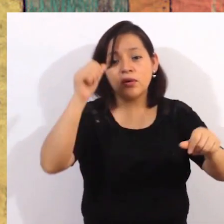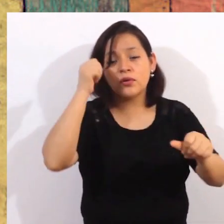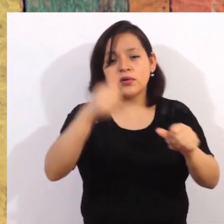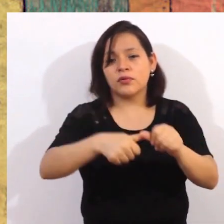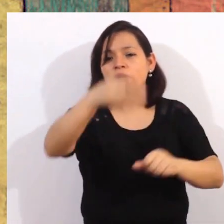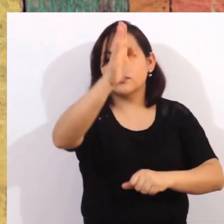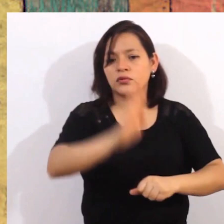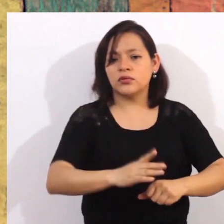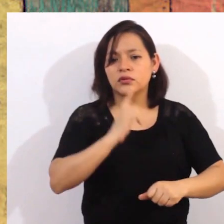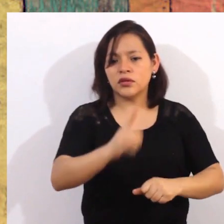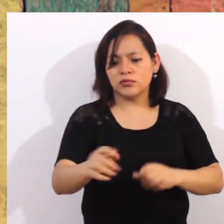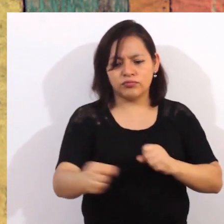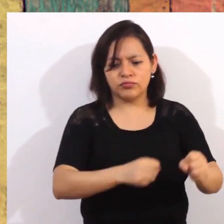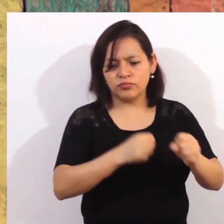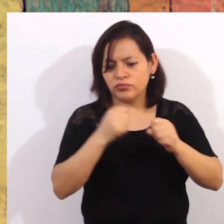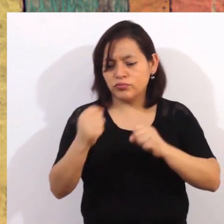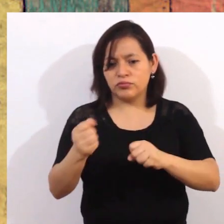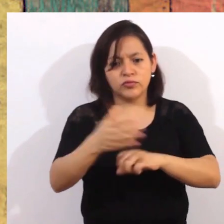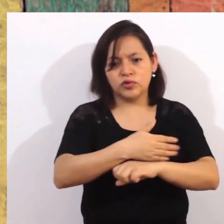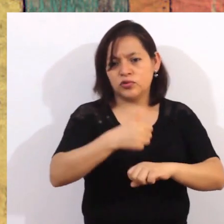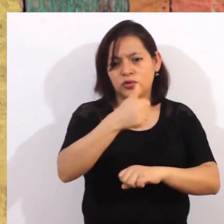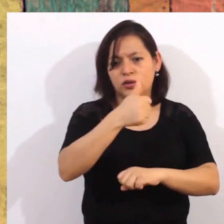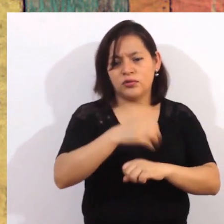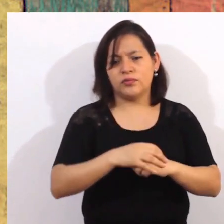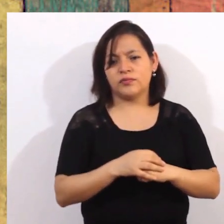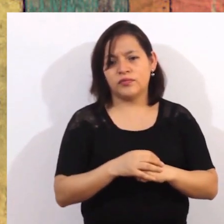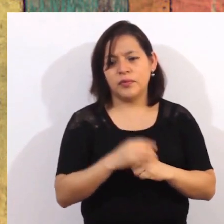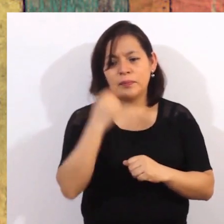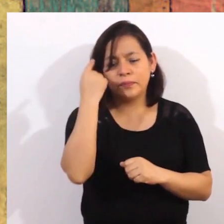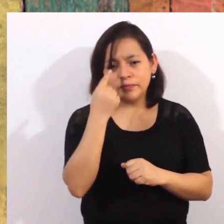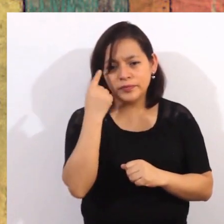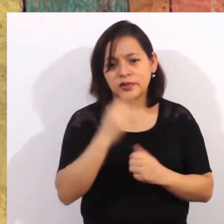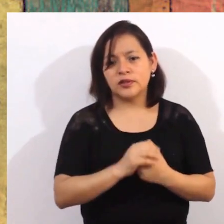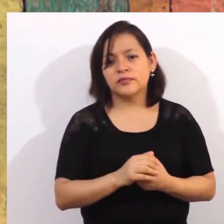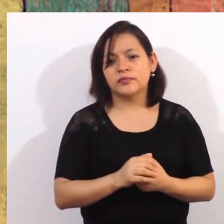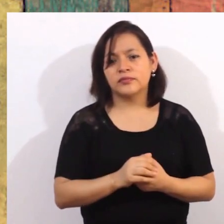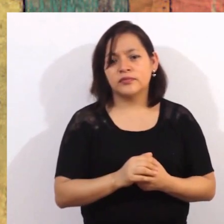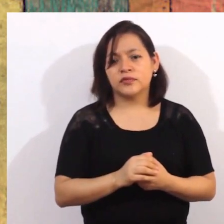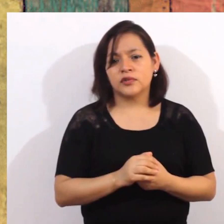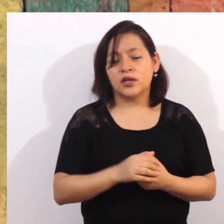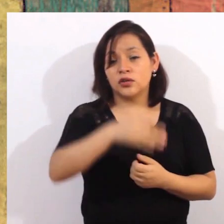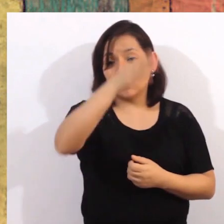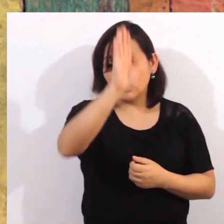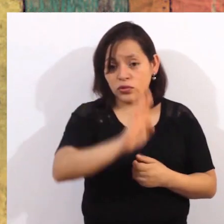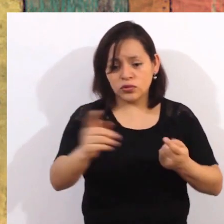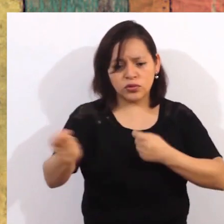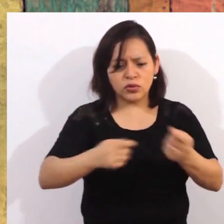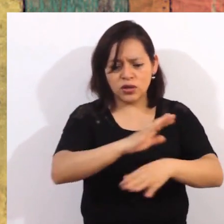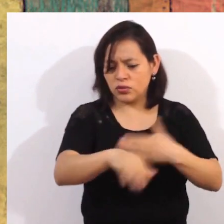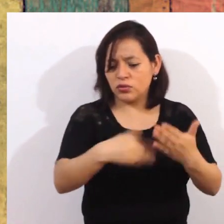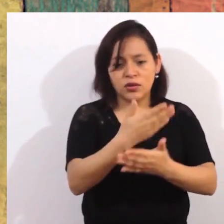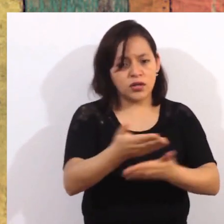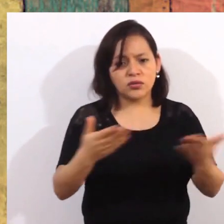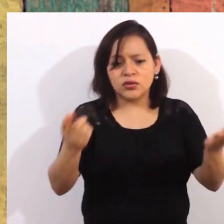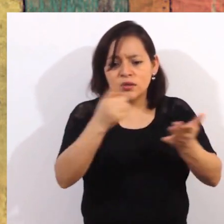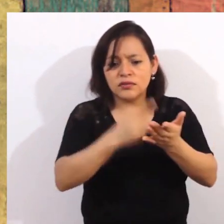soberano. Con estas palabras quiero terminar y considerar que el Señor es quien controla todo lo que sucede